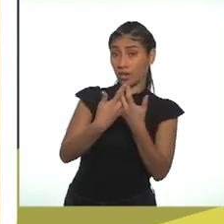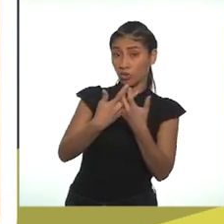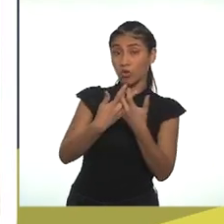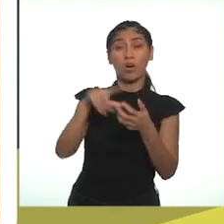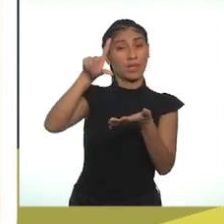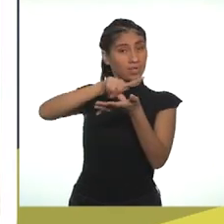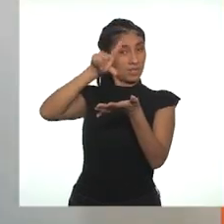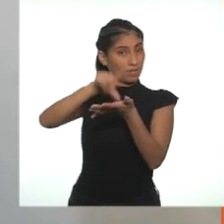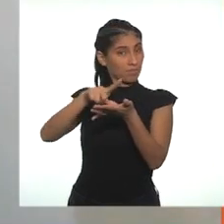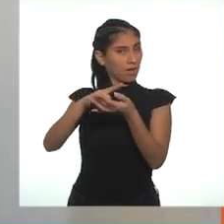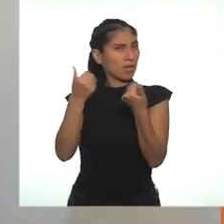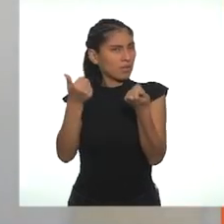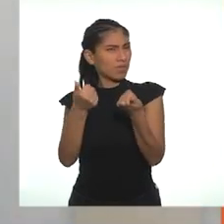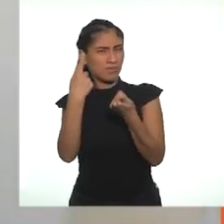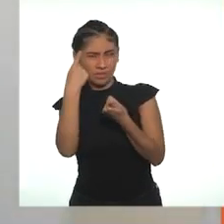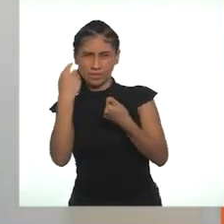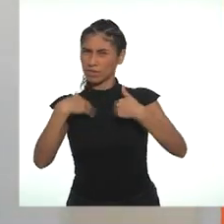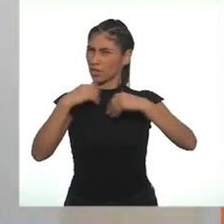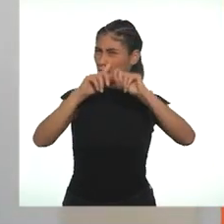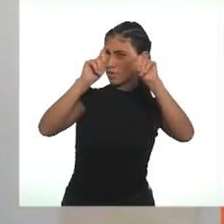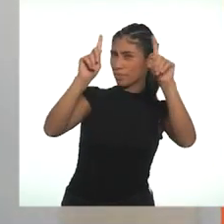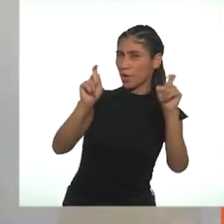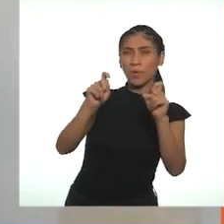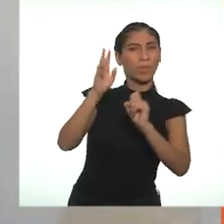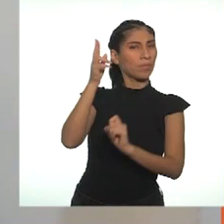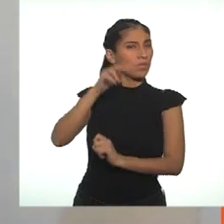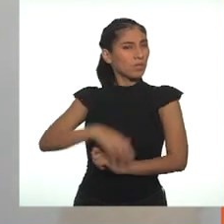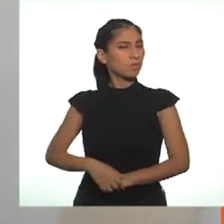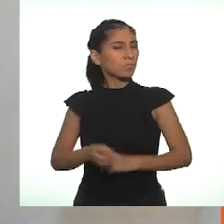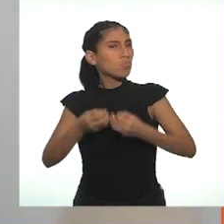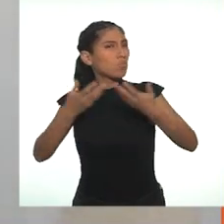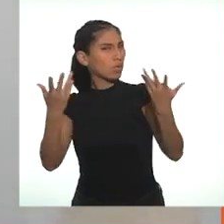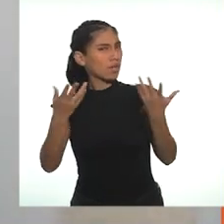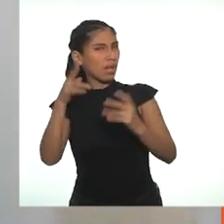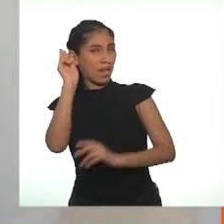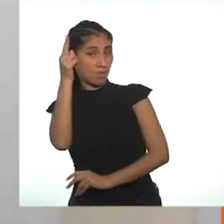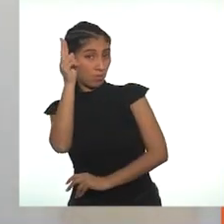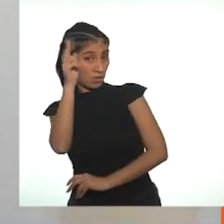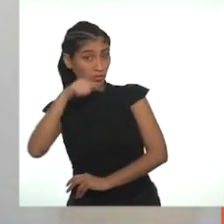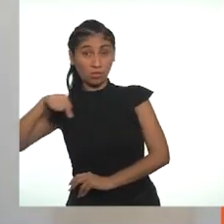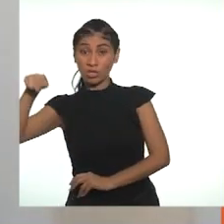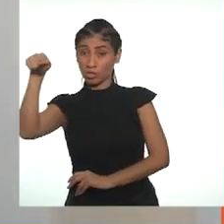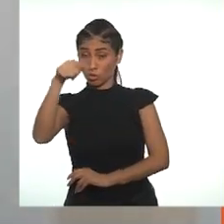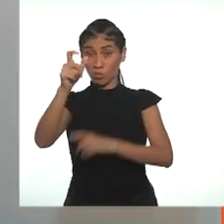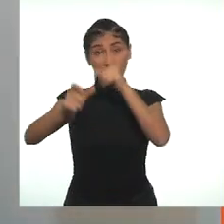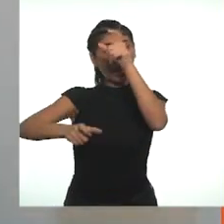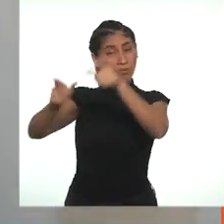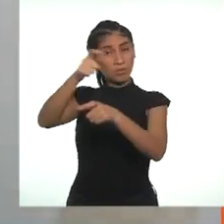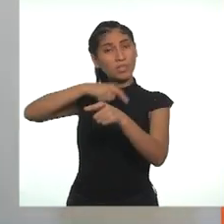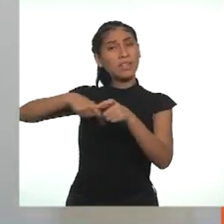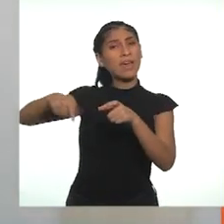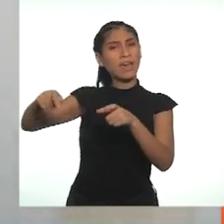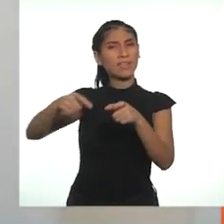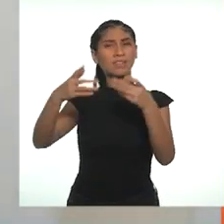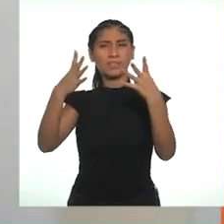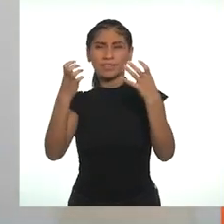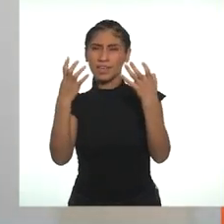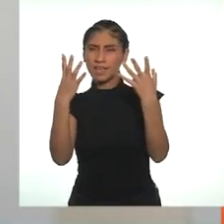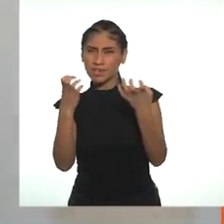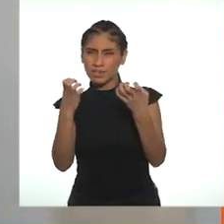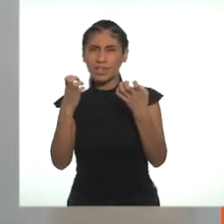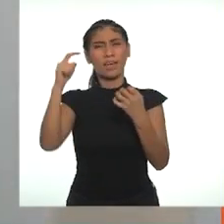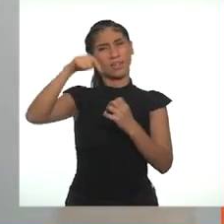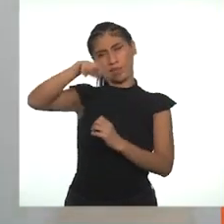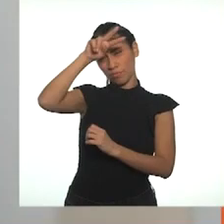decir, Lima. Tengo una pregunta, profesora. ¿Por qué las personas en ese tiempo querían que el Perú sea un